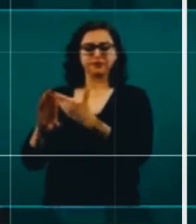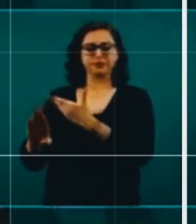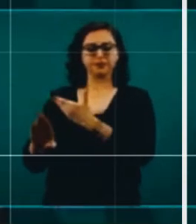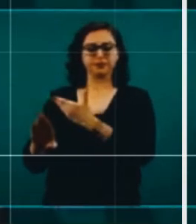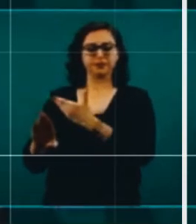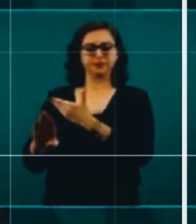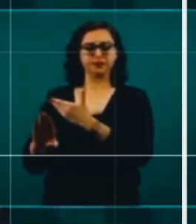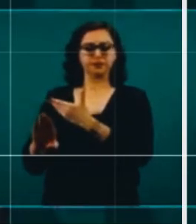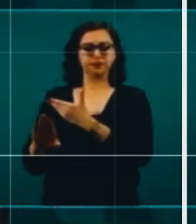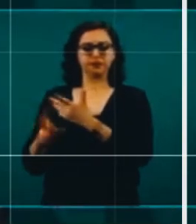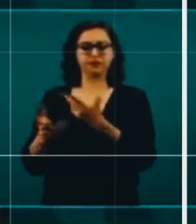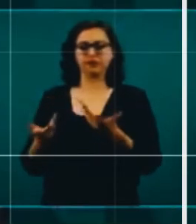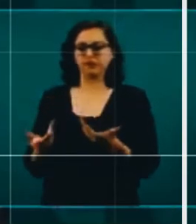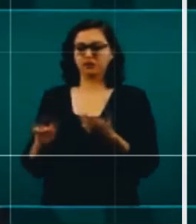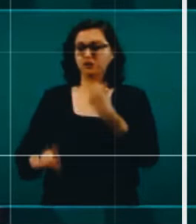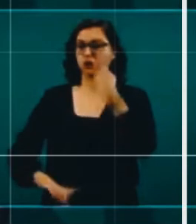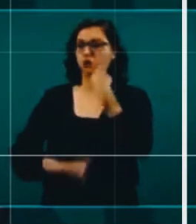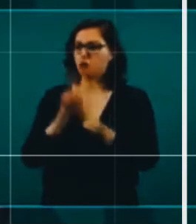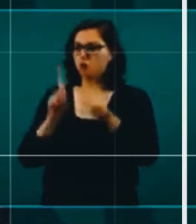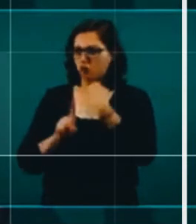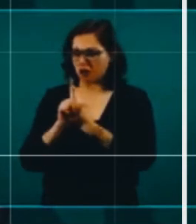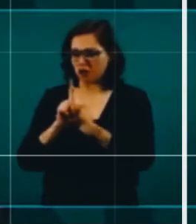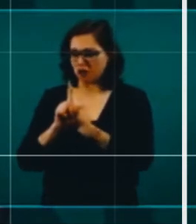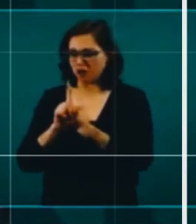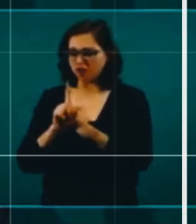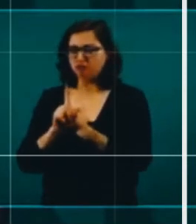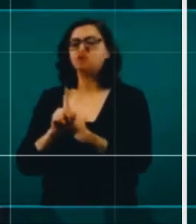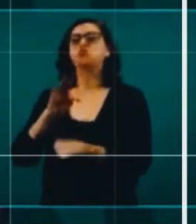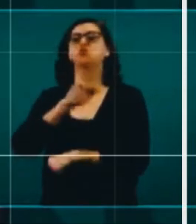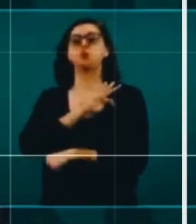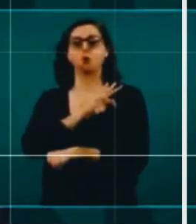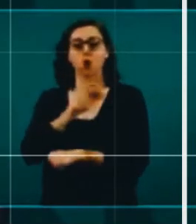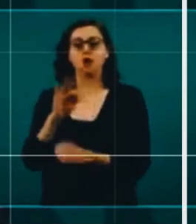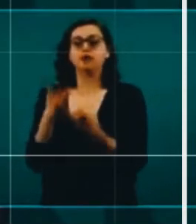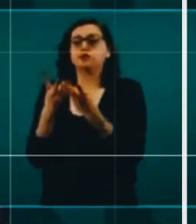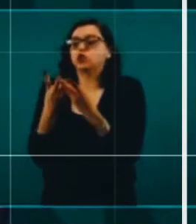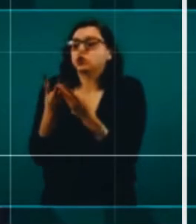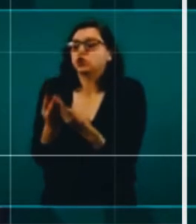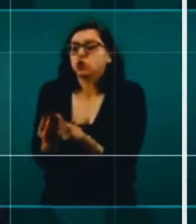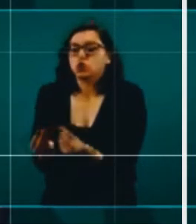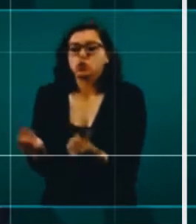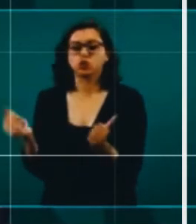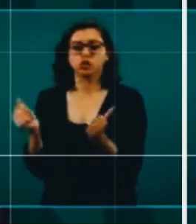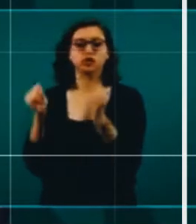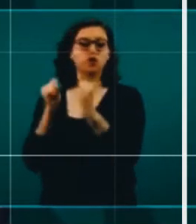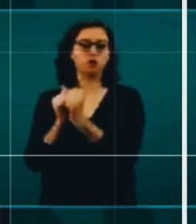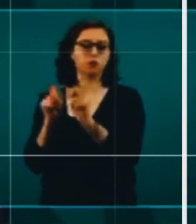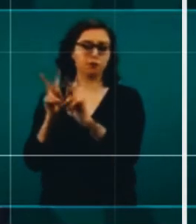de la solución pacífica de las diferencias.